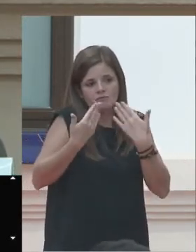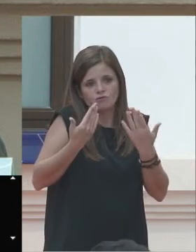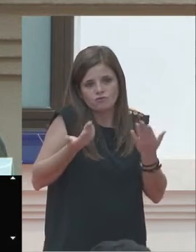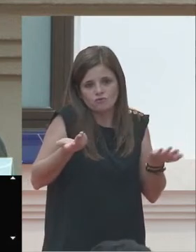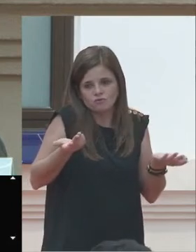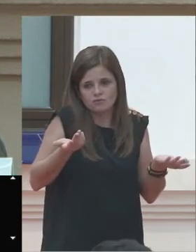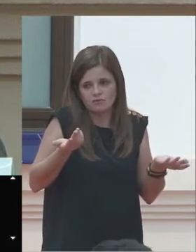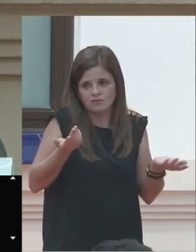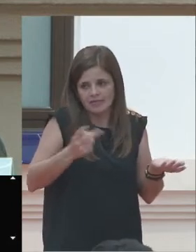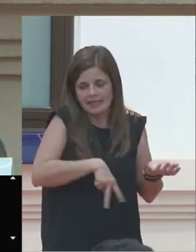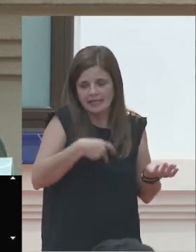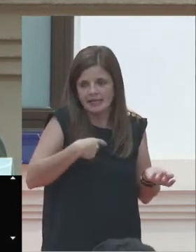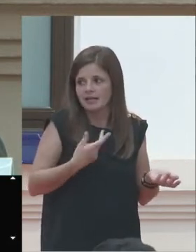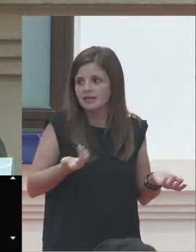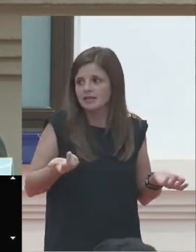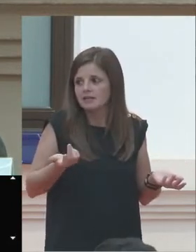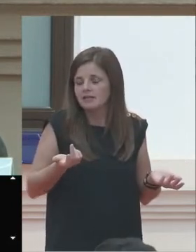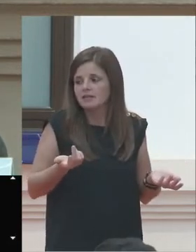montón.